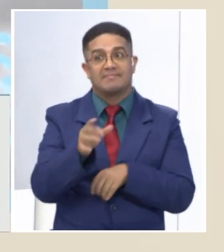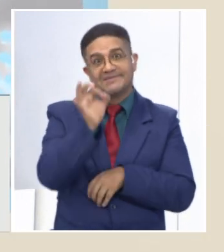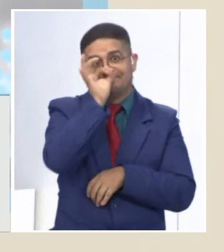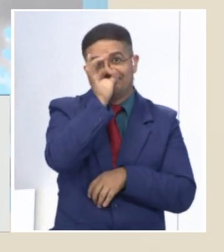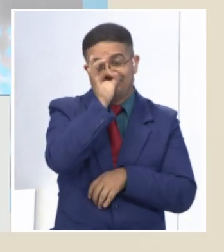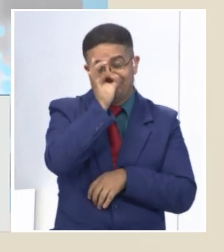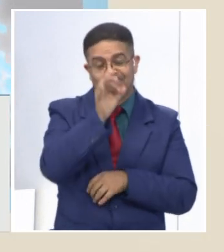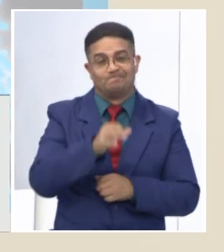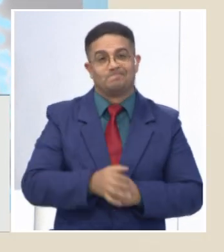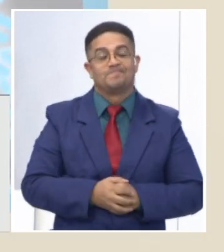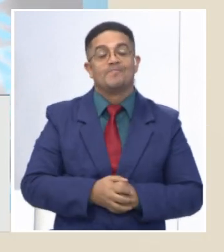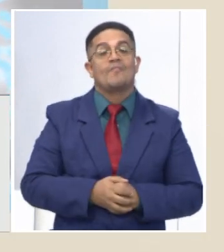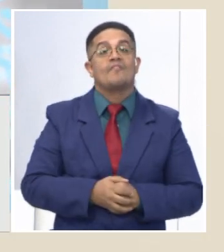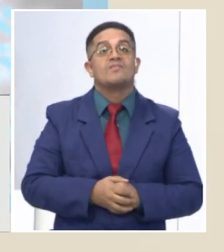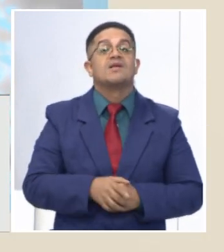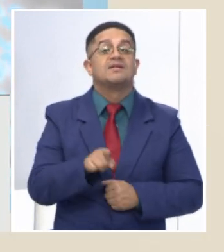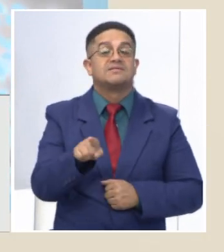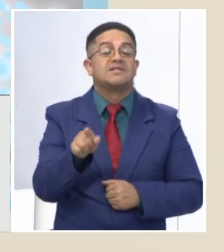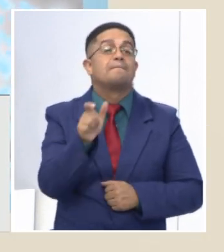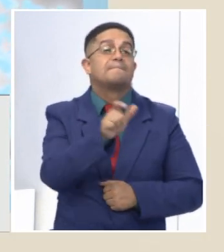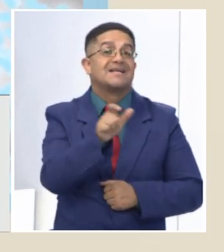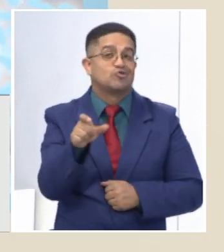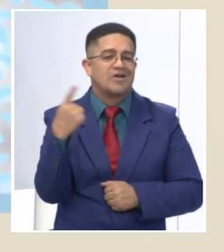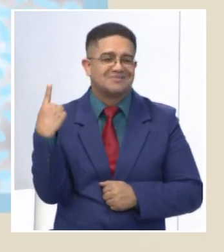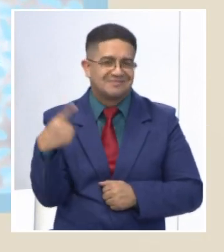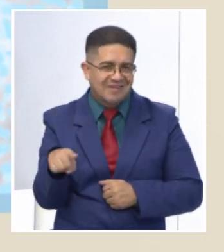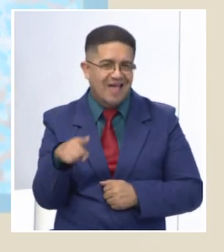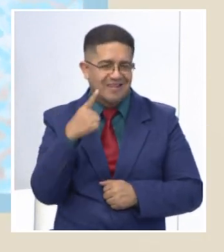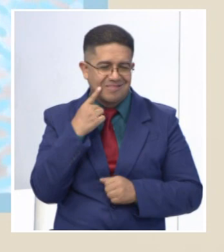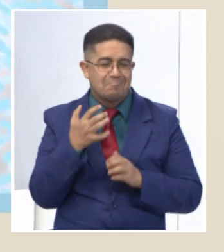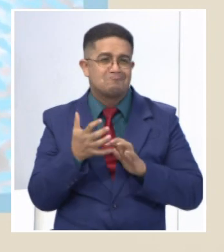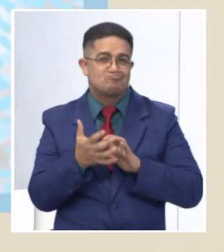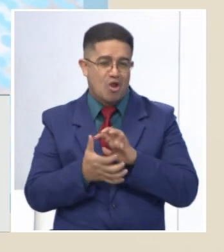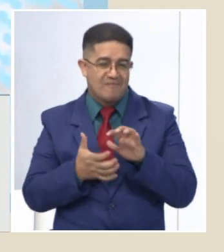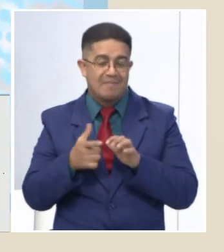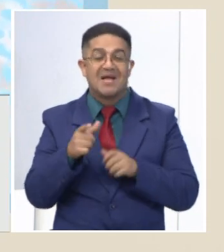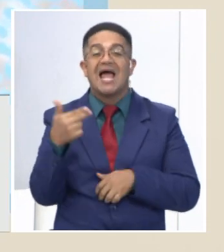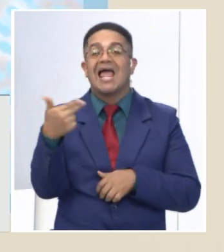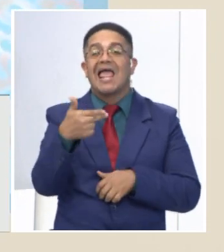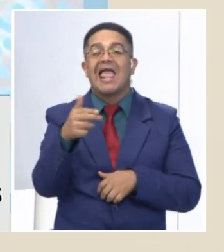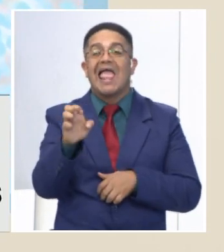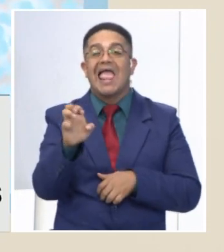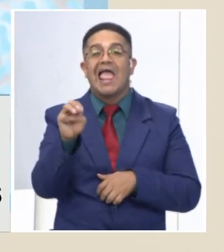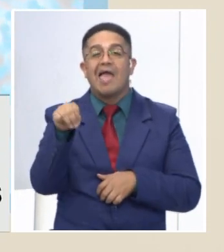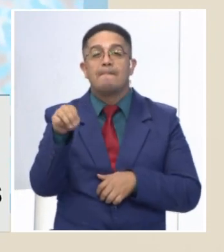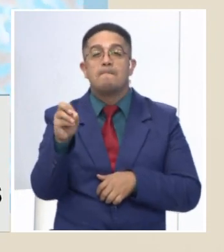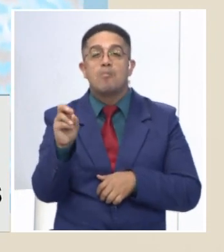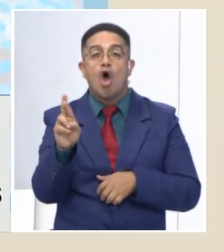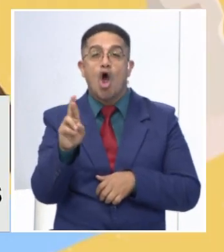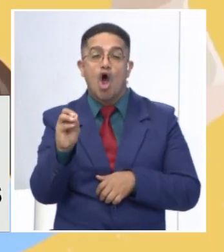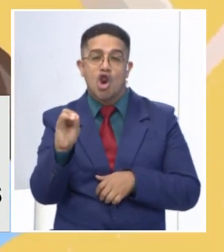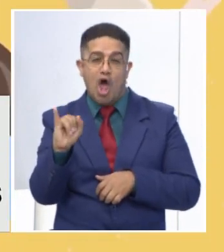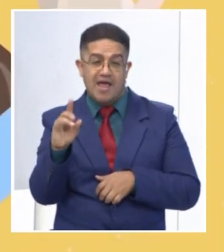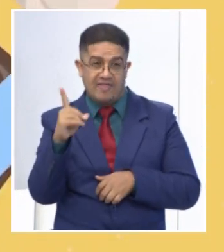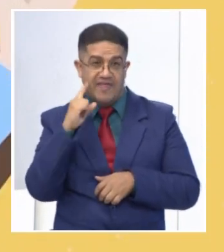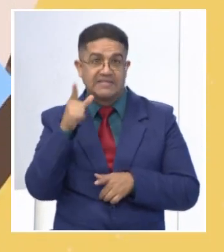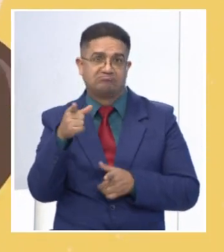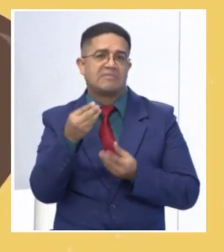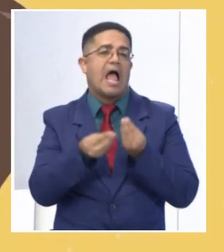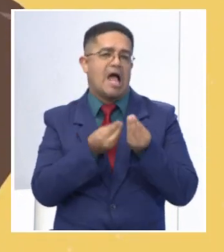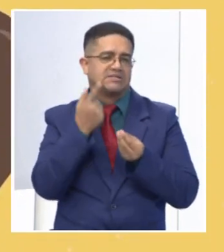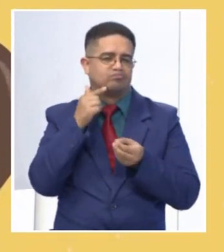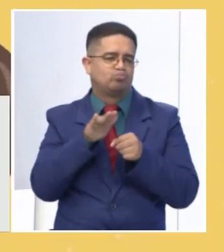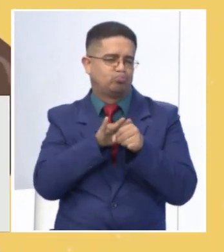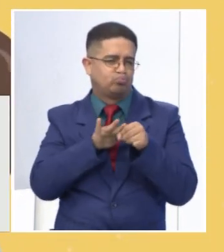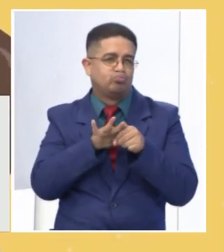anales. En pacientes con hemorroides o lesiones en el tracto, el uso de cremas o ungüentos proporcionan un alivio temporal